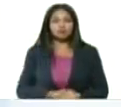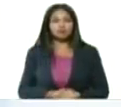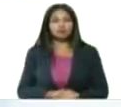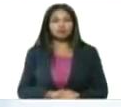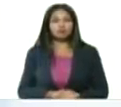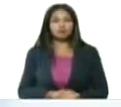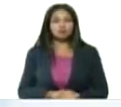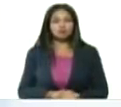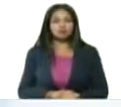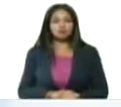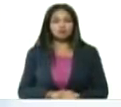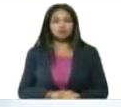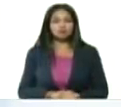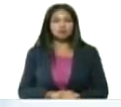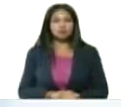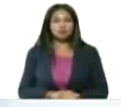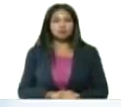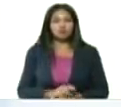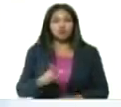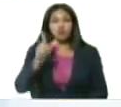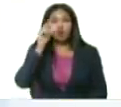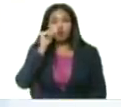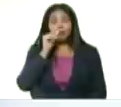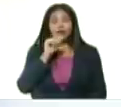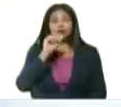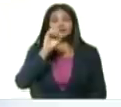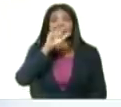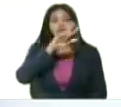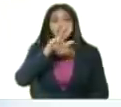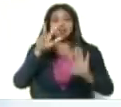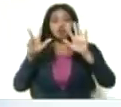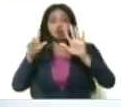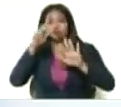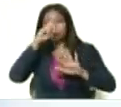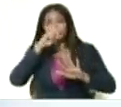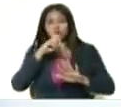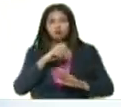Se trata de un hombre de 58 años,